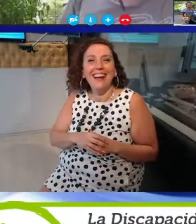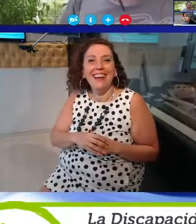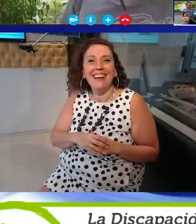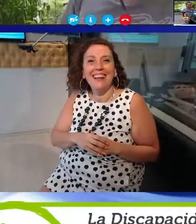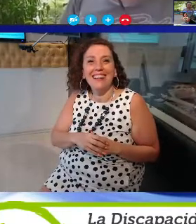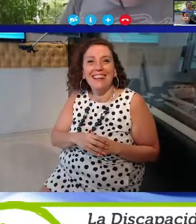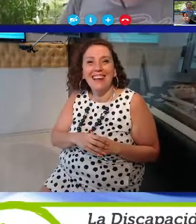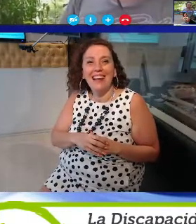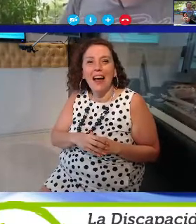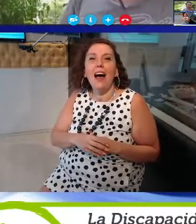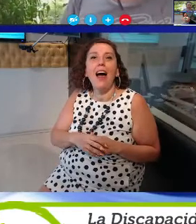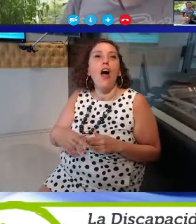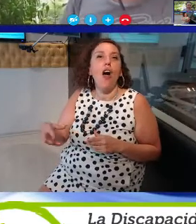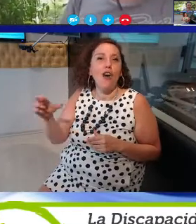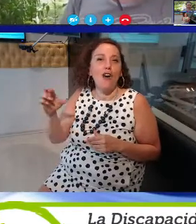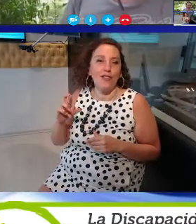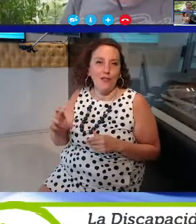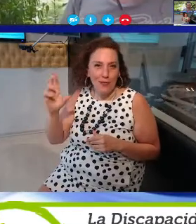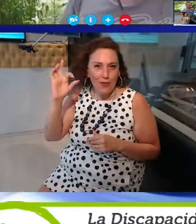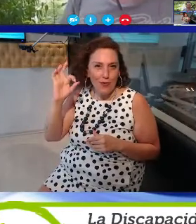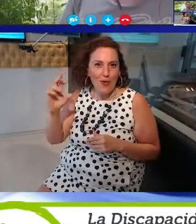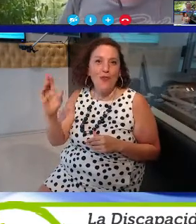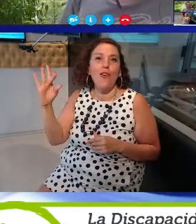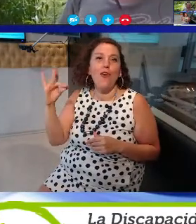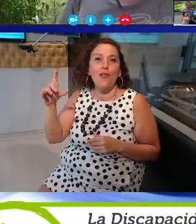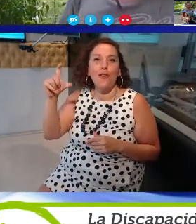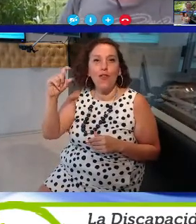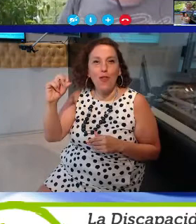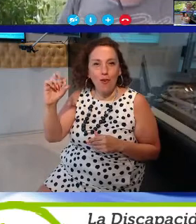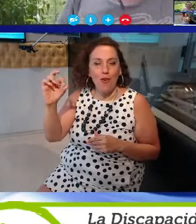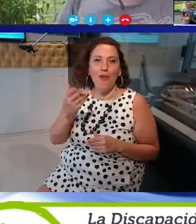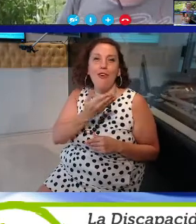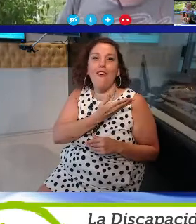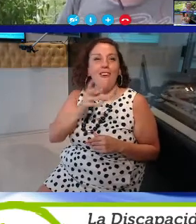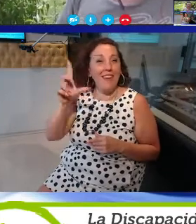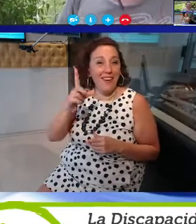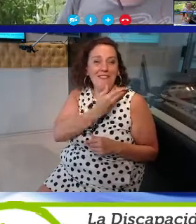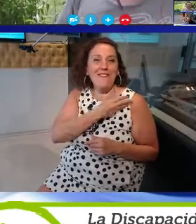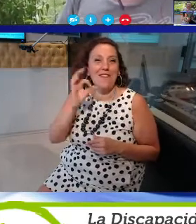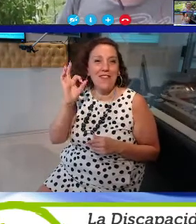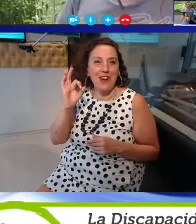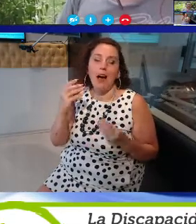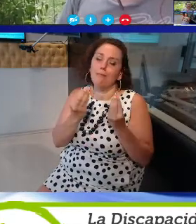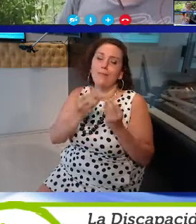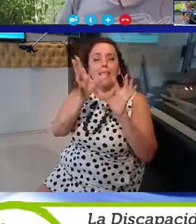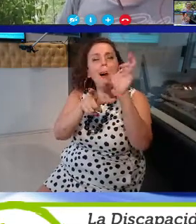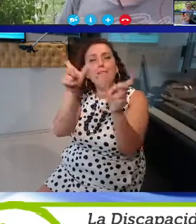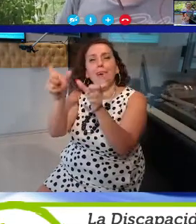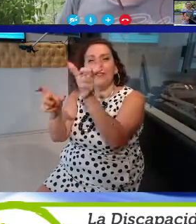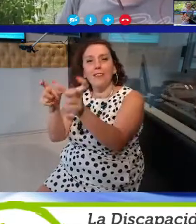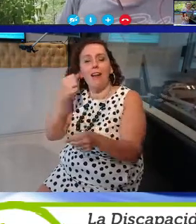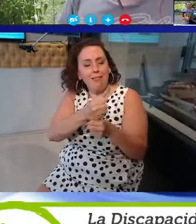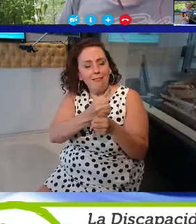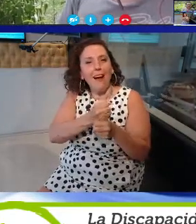fue todo. Rodrigo. Que la mediática, que nos llamó. Karina, te mandaste a vos. Y muchas personas más. Y